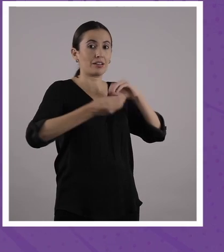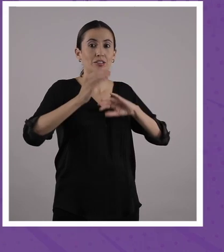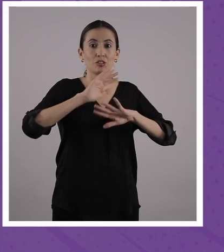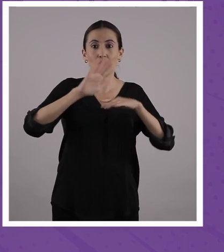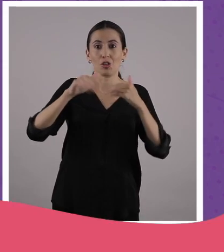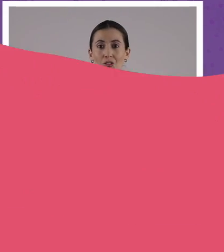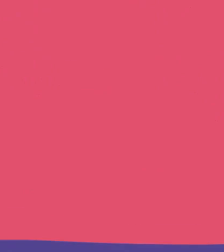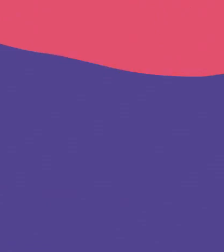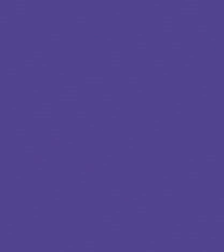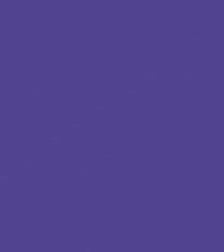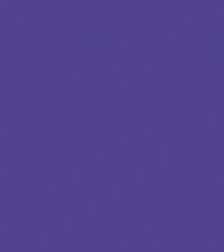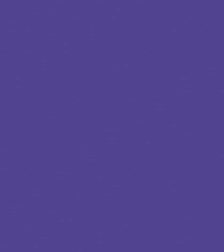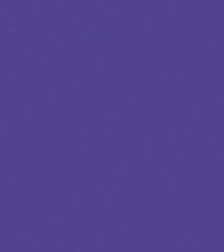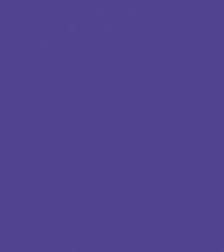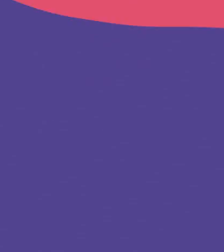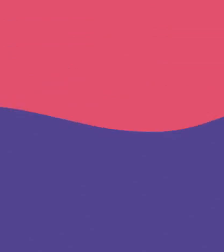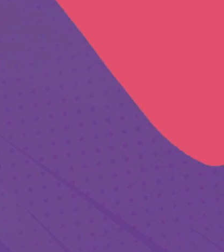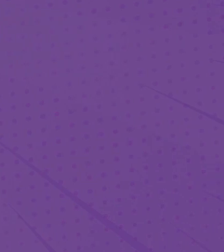de esperanzas.